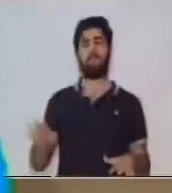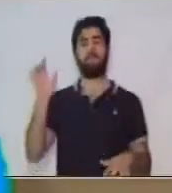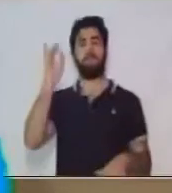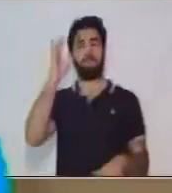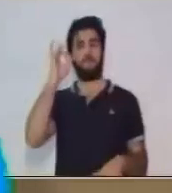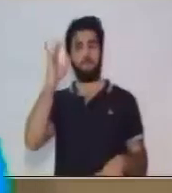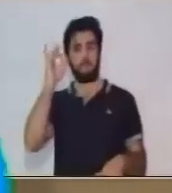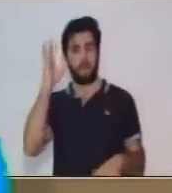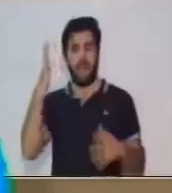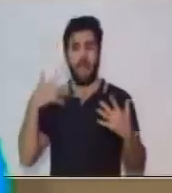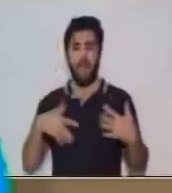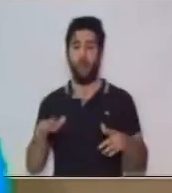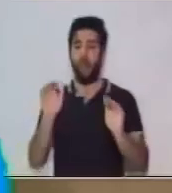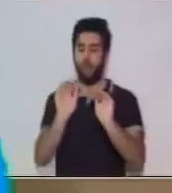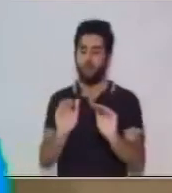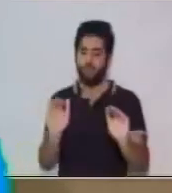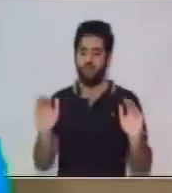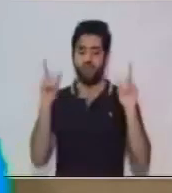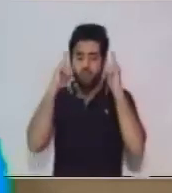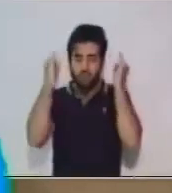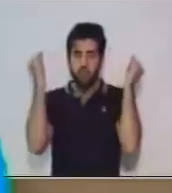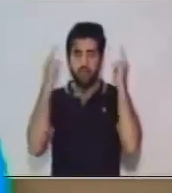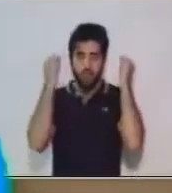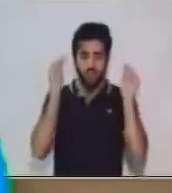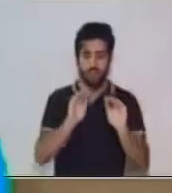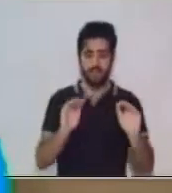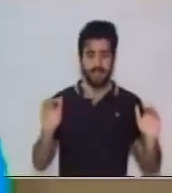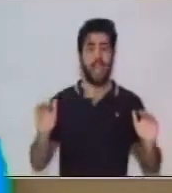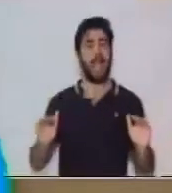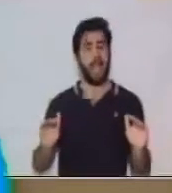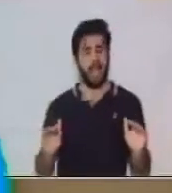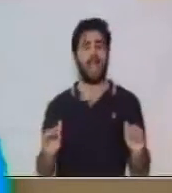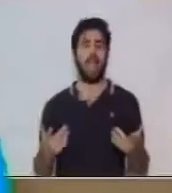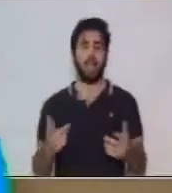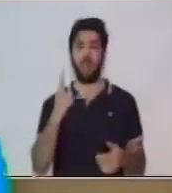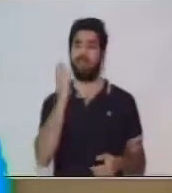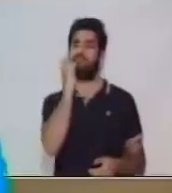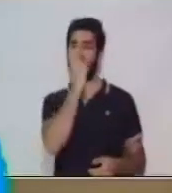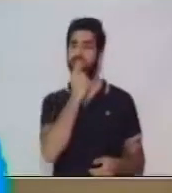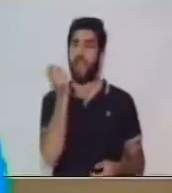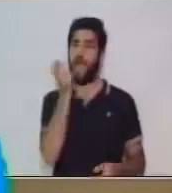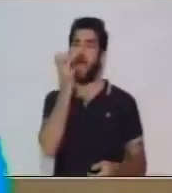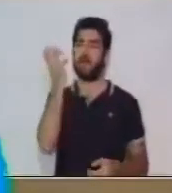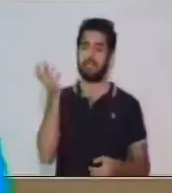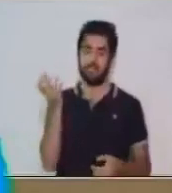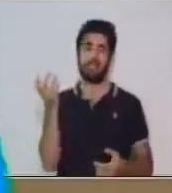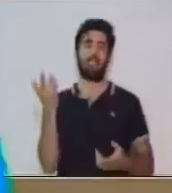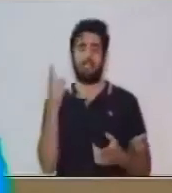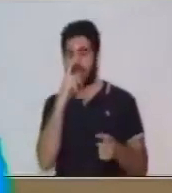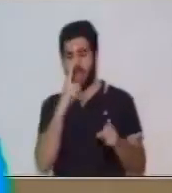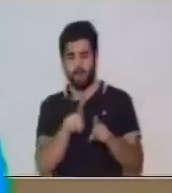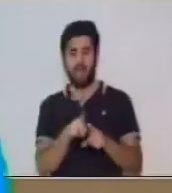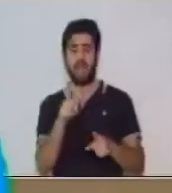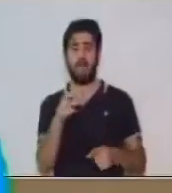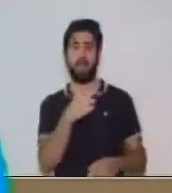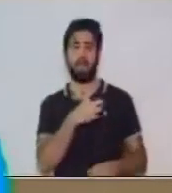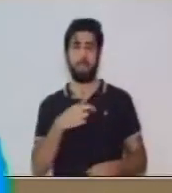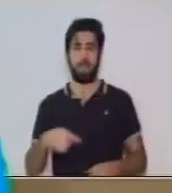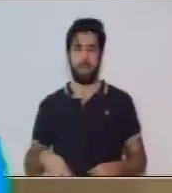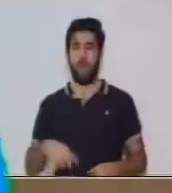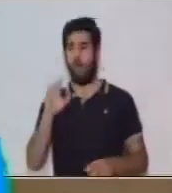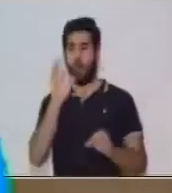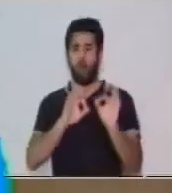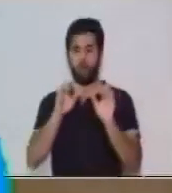Blancanieves y los 7 enanos. En alguna ocasión lanza un poquito a princesas en este momento, pero también tiene que ver mucho con esos